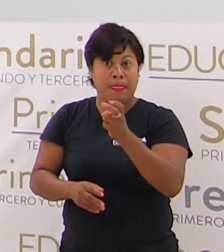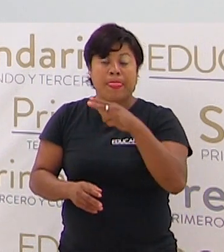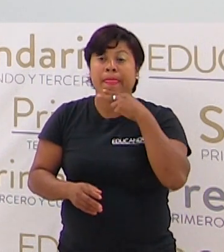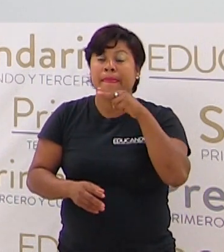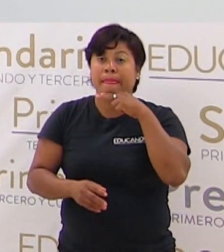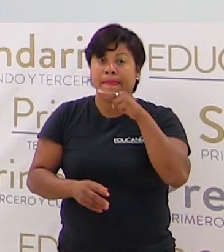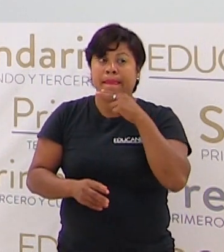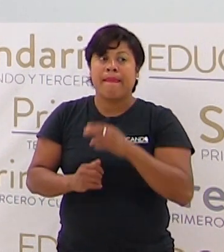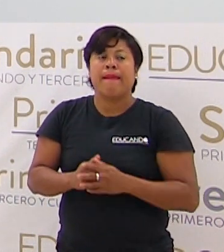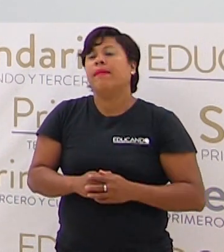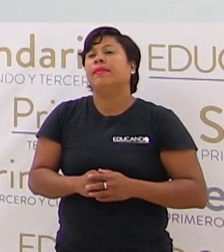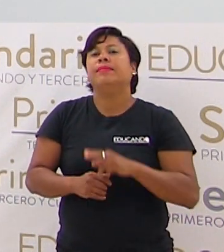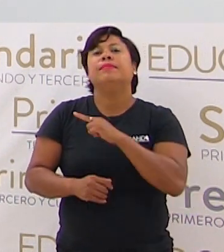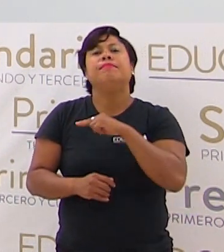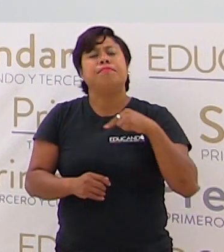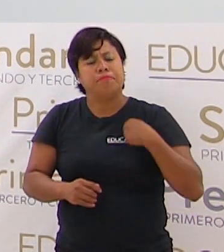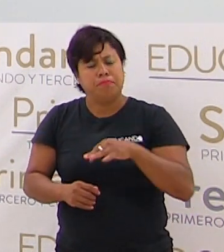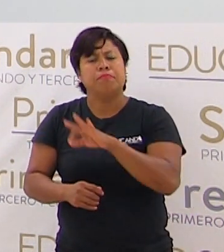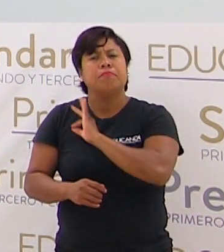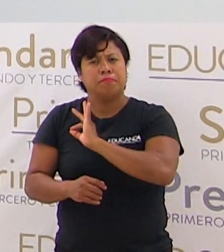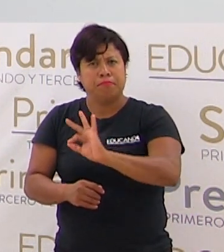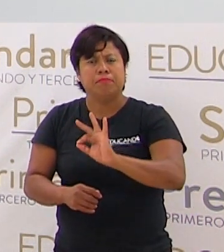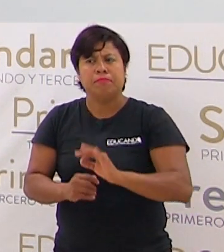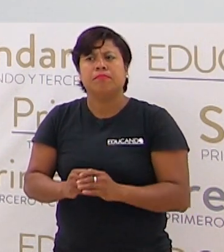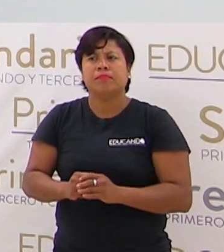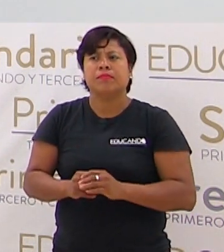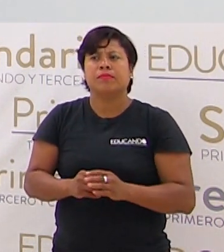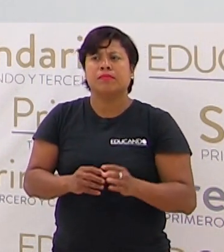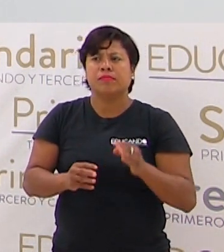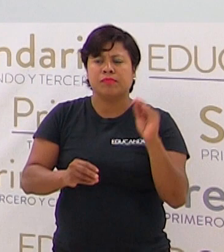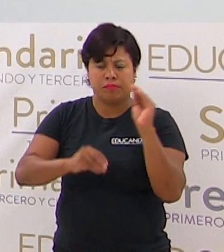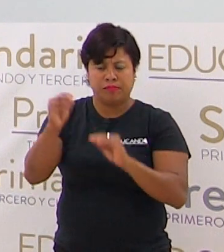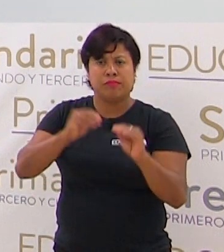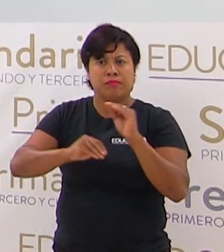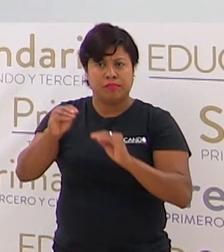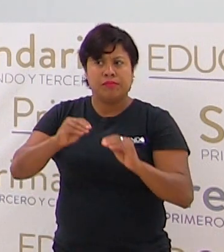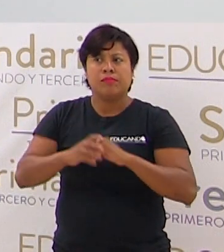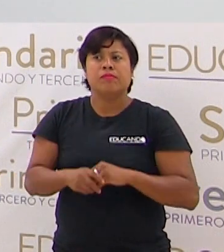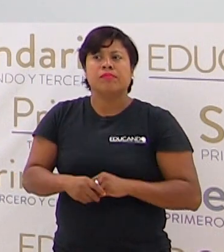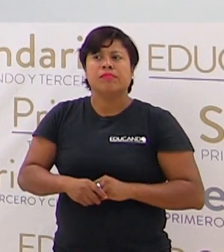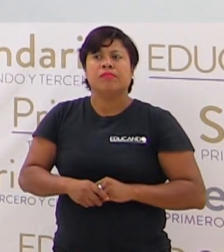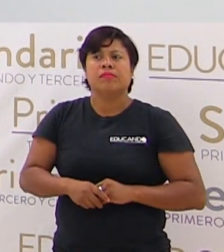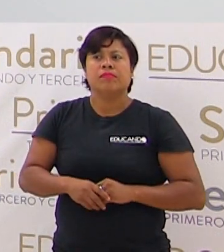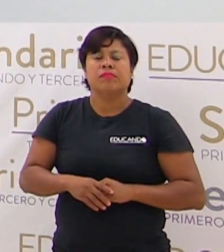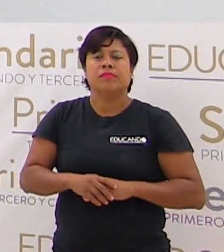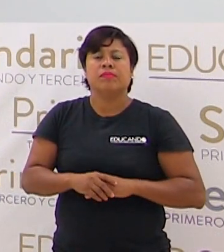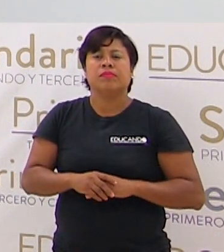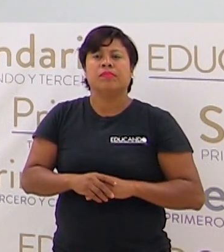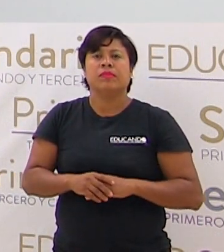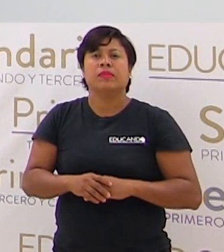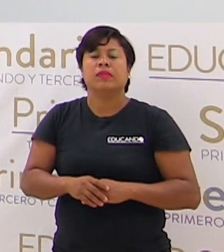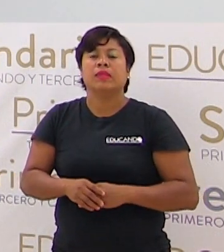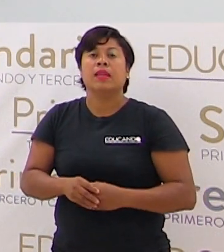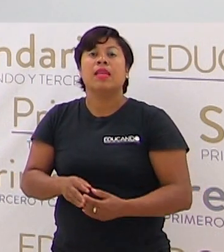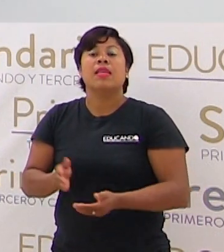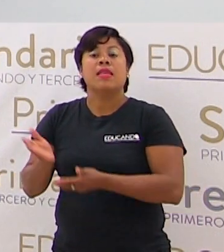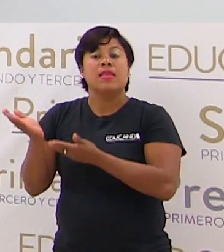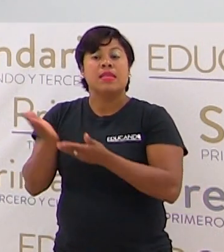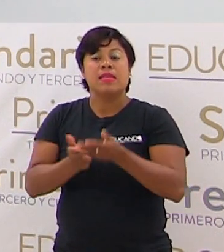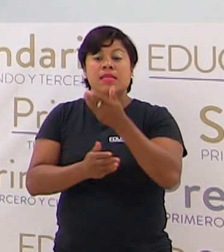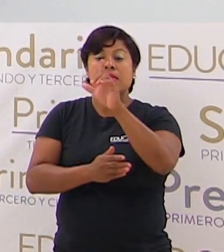este verbo, lo podemos conjugar en